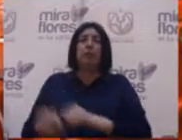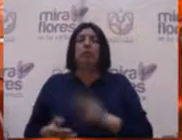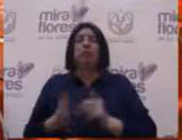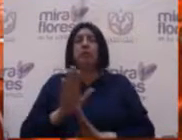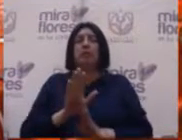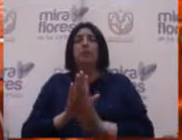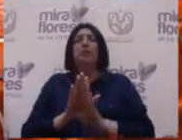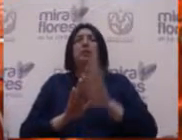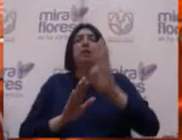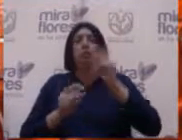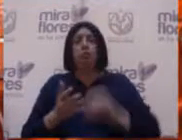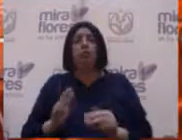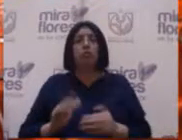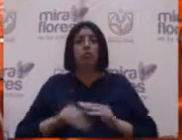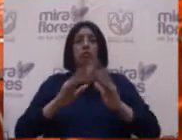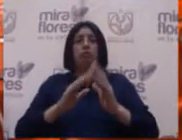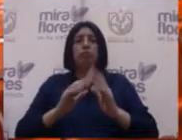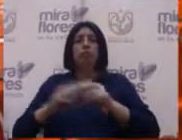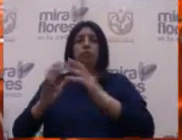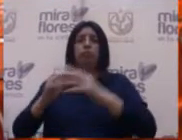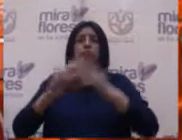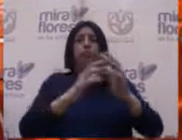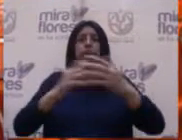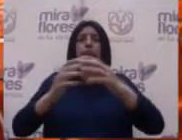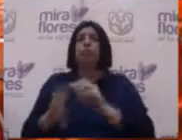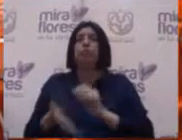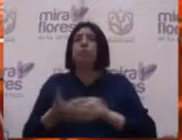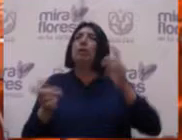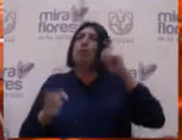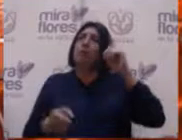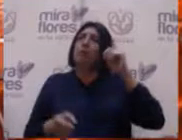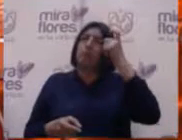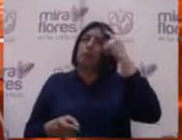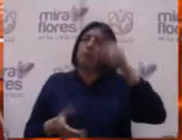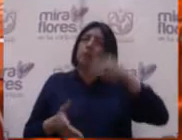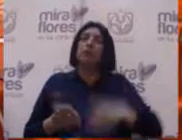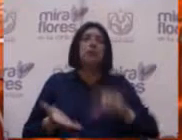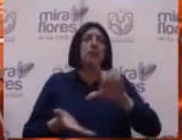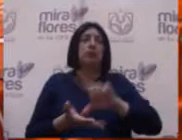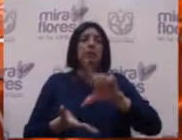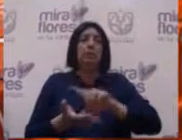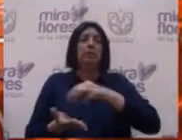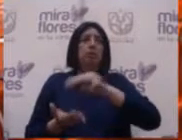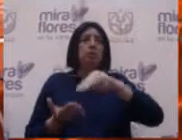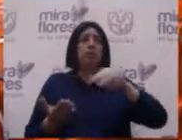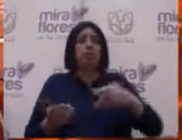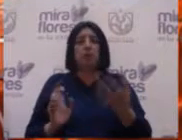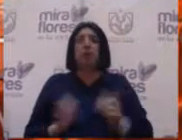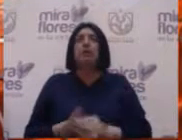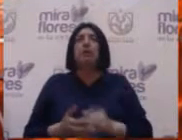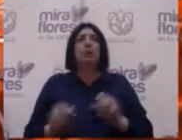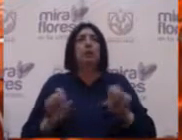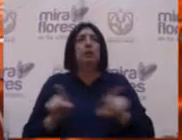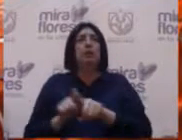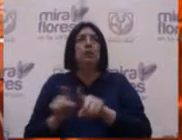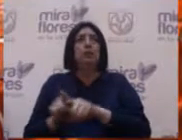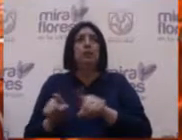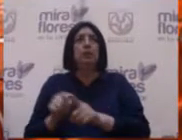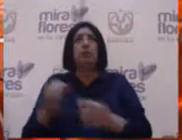desarrollo urbano del distrito en concordancia con el manejo de las políticas del área metropolitana de Lima, así como de los